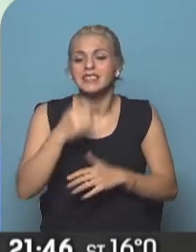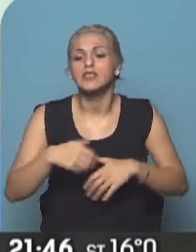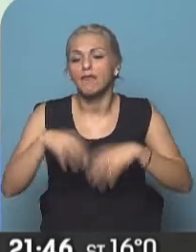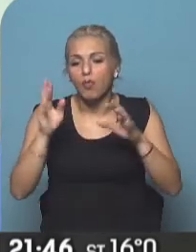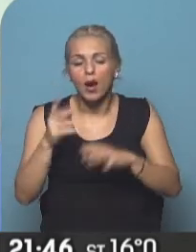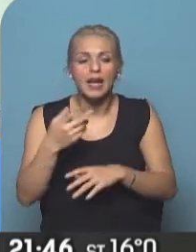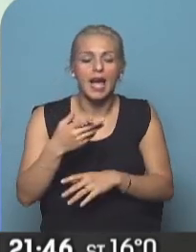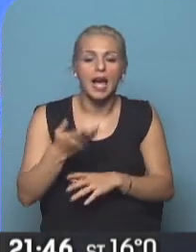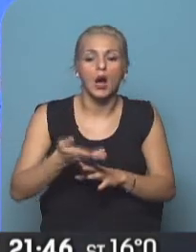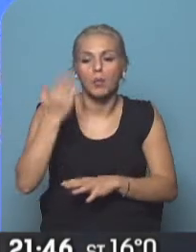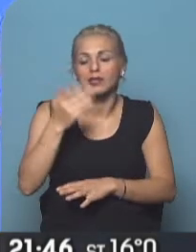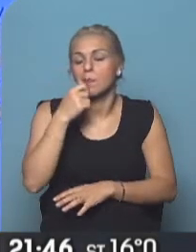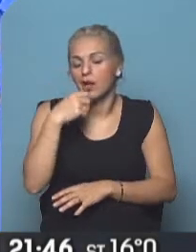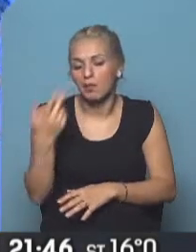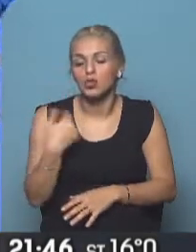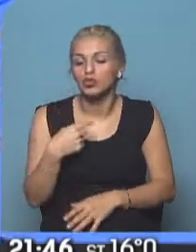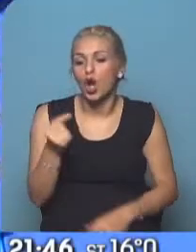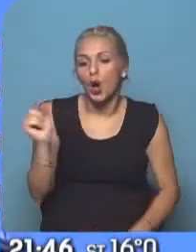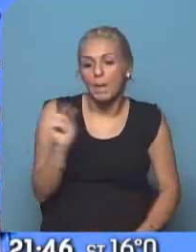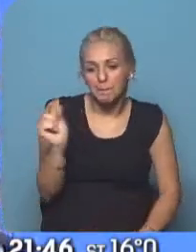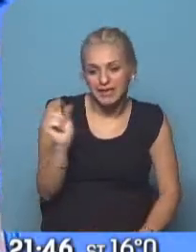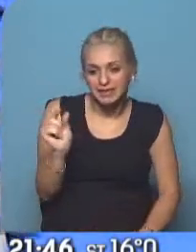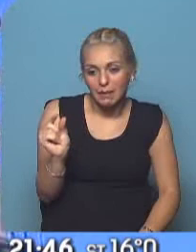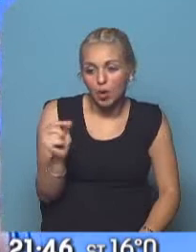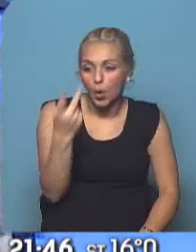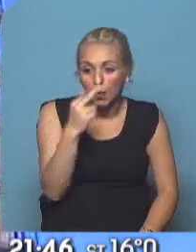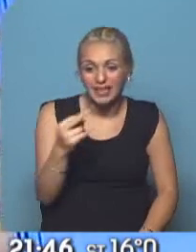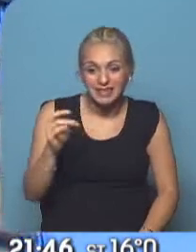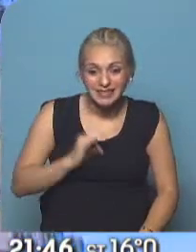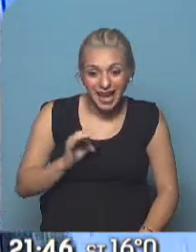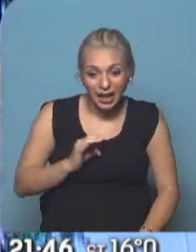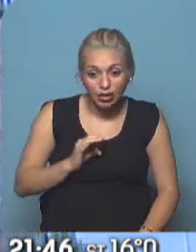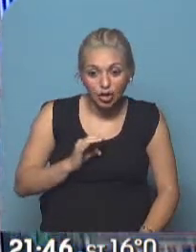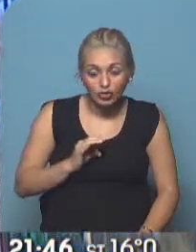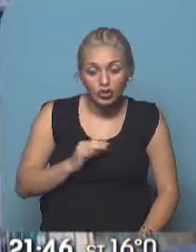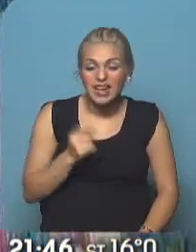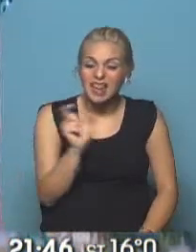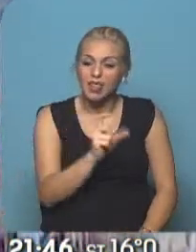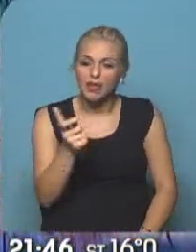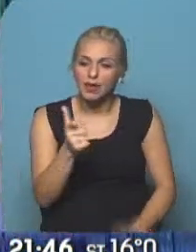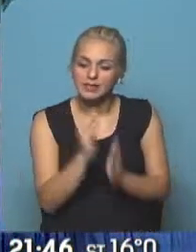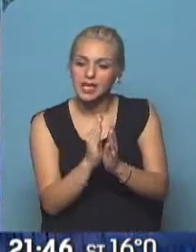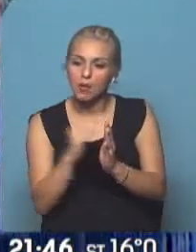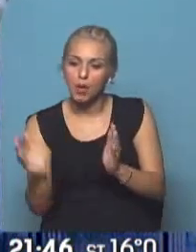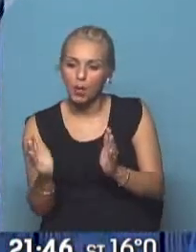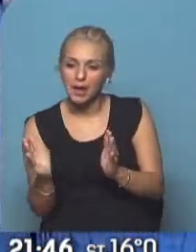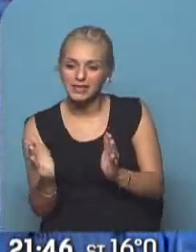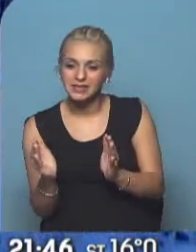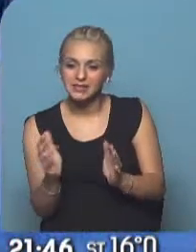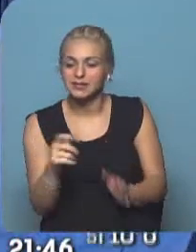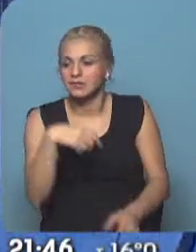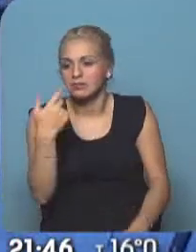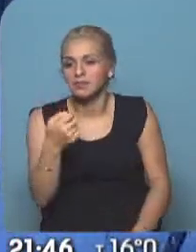o sea si alguien sea con crédito por 20 años pagará por 20 años y diez meses pagará por 21 años pagará por 22 años